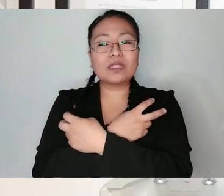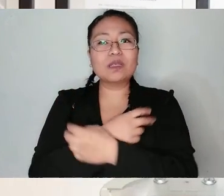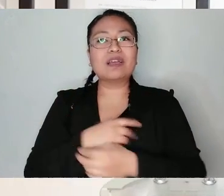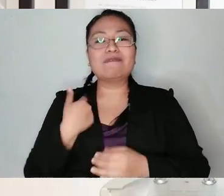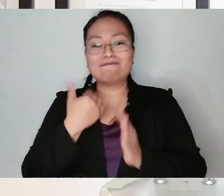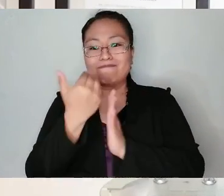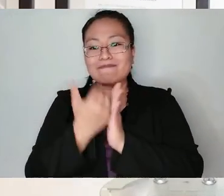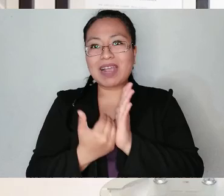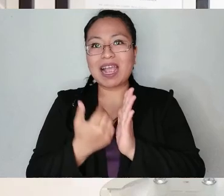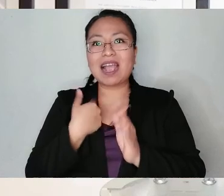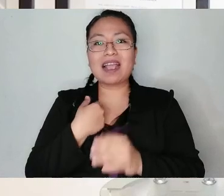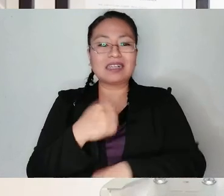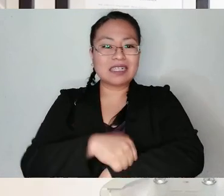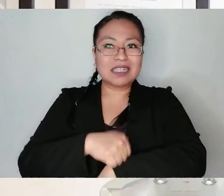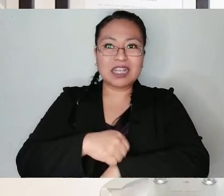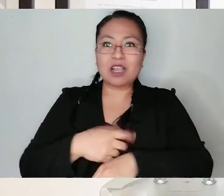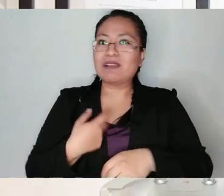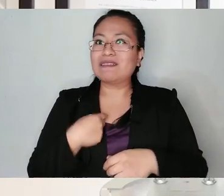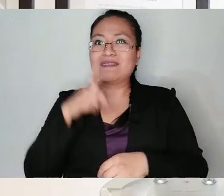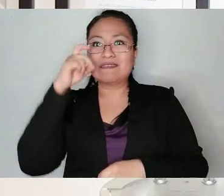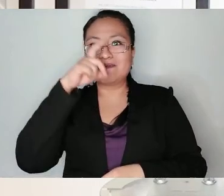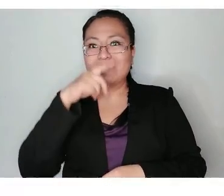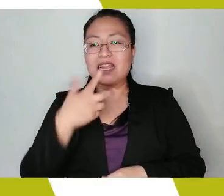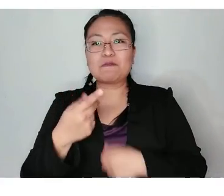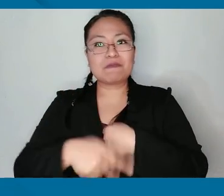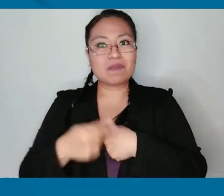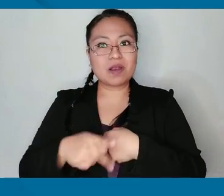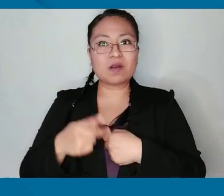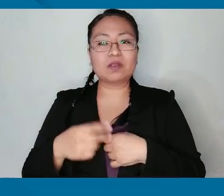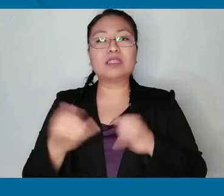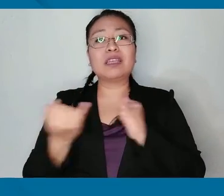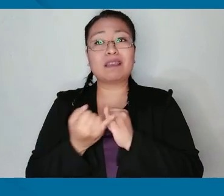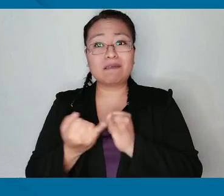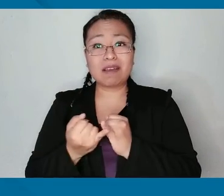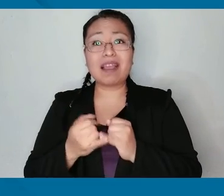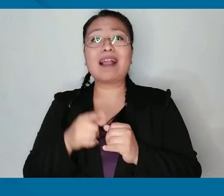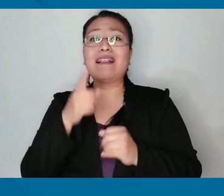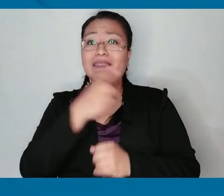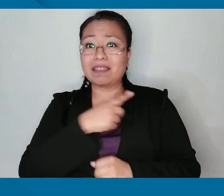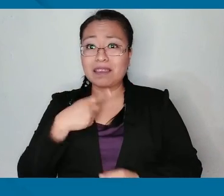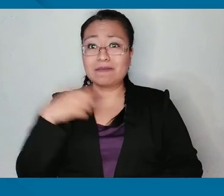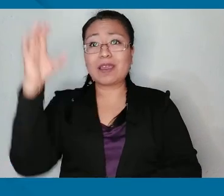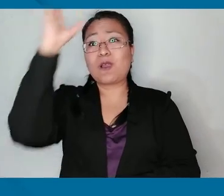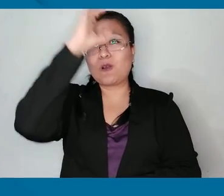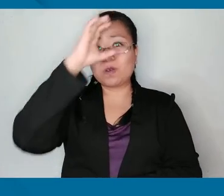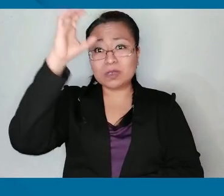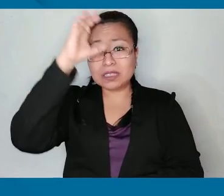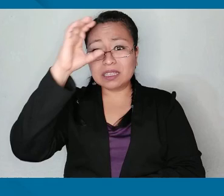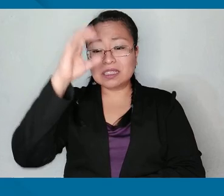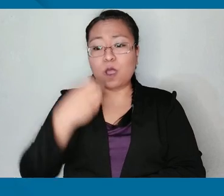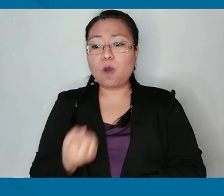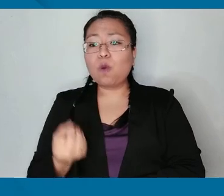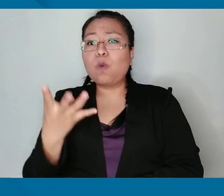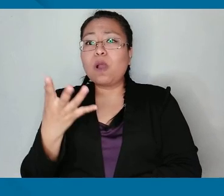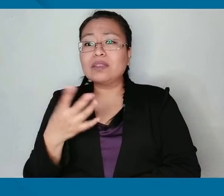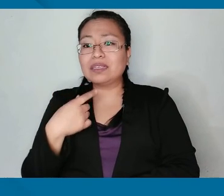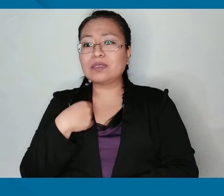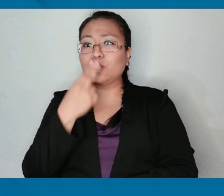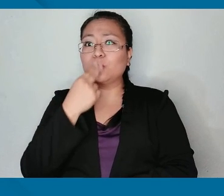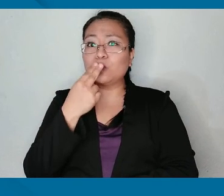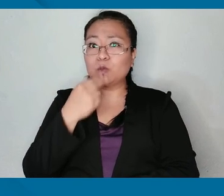muy ligada a los excesos de azúcar, por lo tanto, es importante concientizar cuánto azúcar comemos al